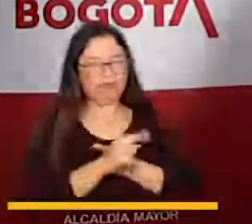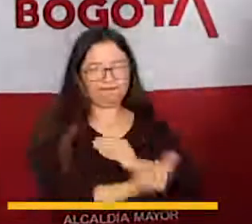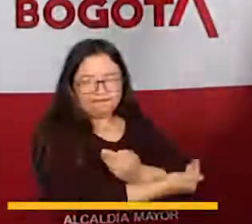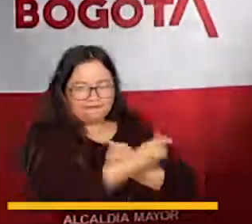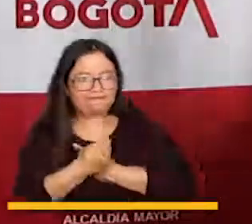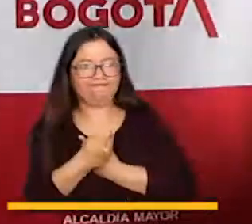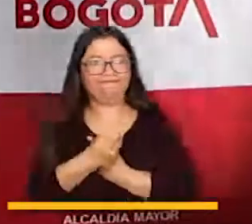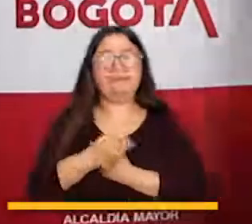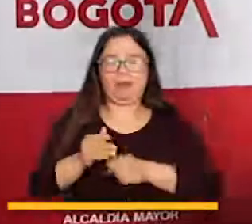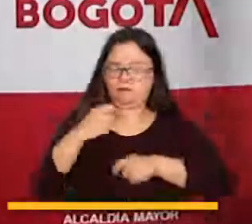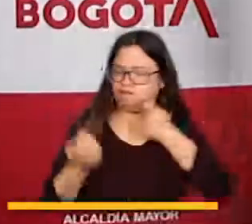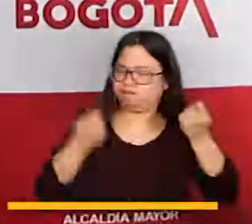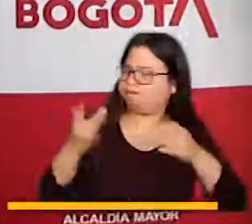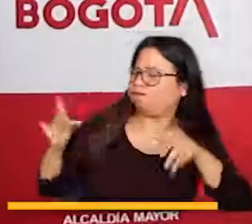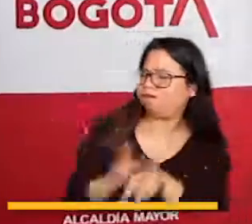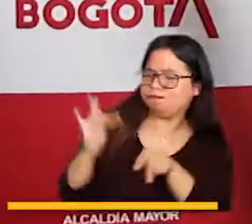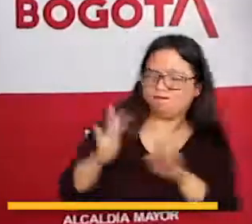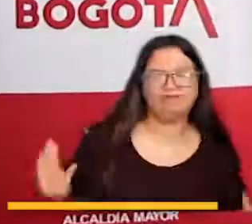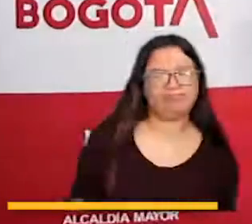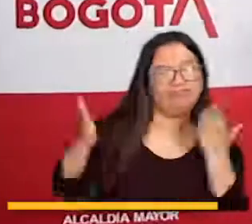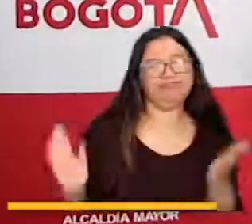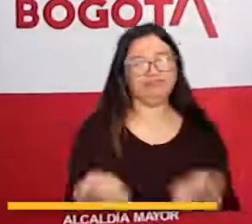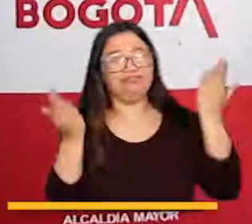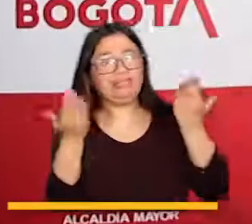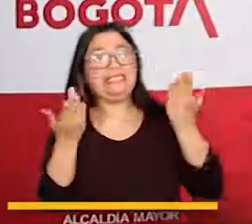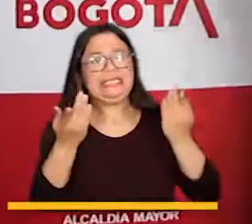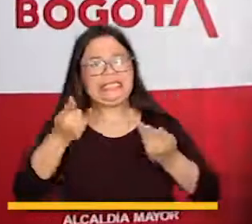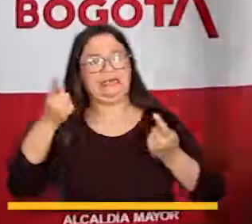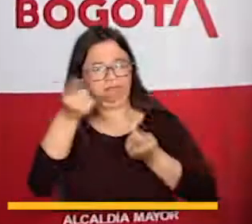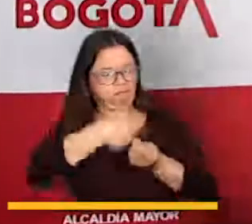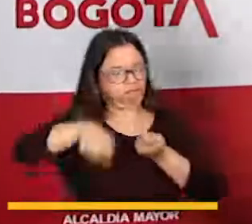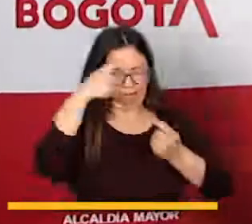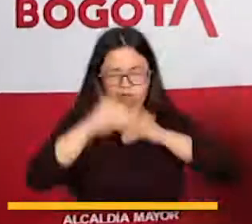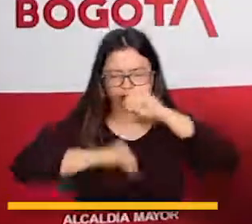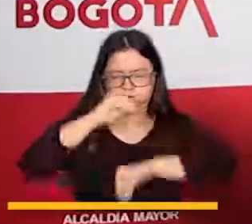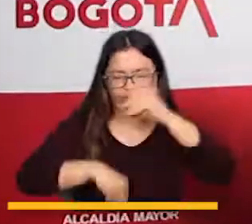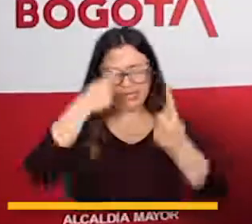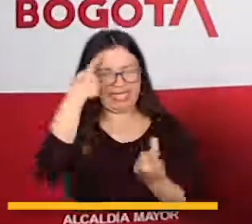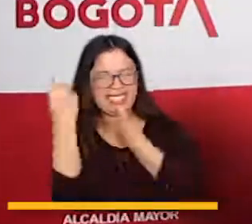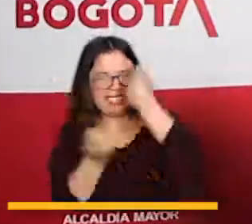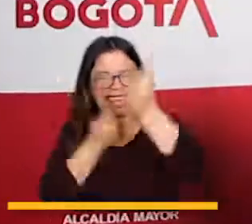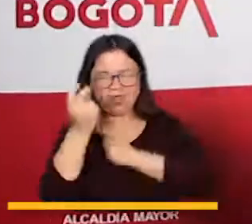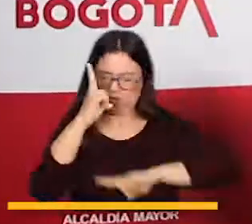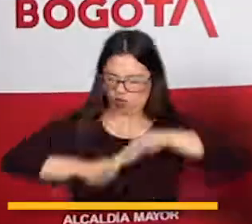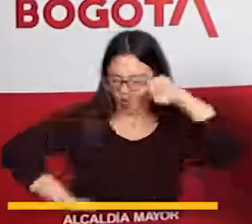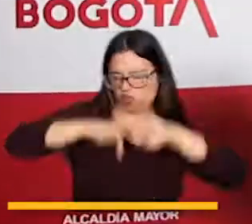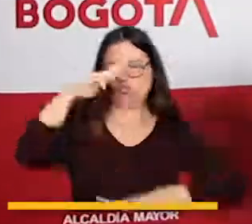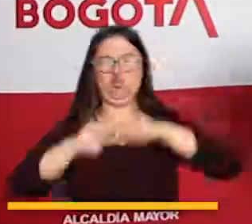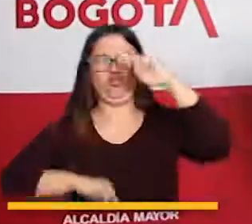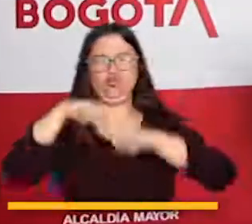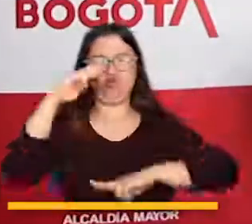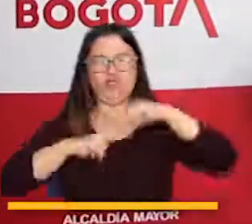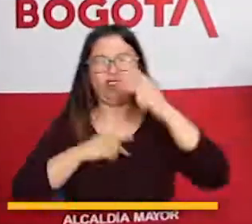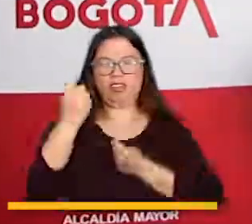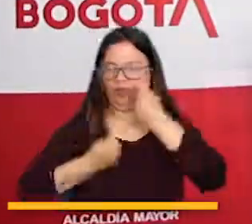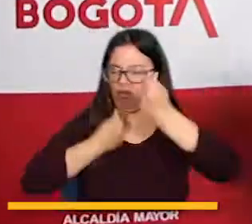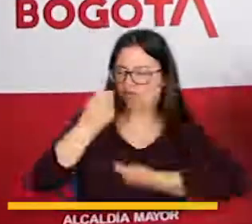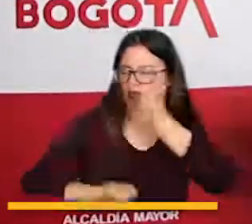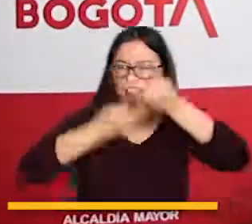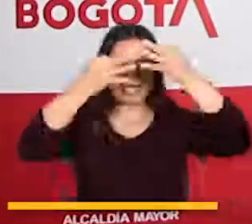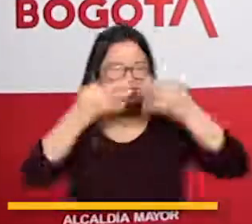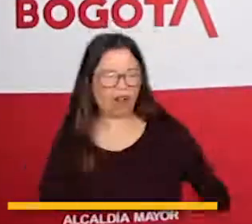la transformación de patrones culturales hegemónicos y excluyentes, la promoción de relaciones democráticas y el diseño de estrategias que